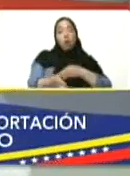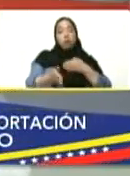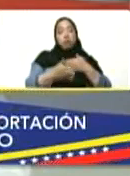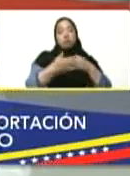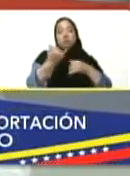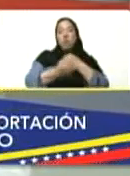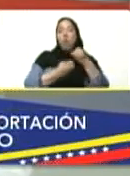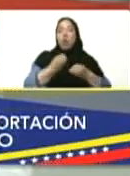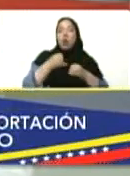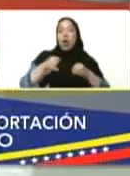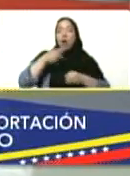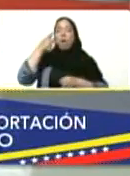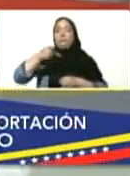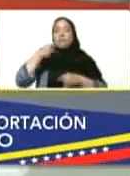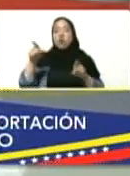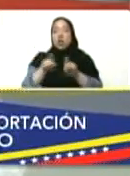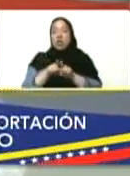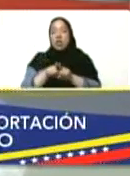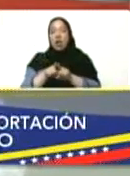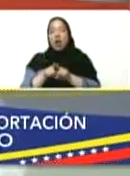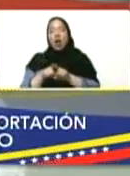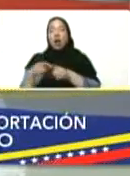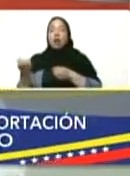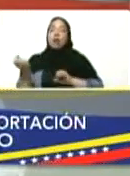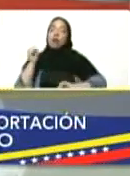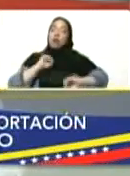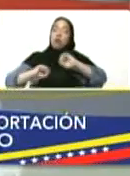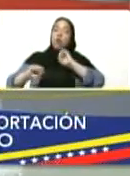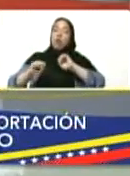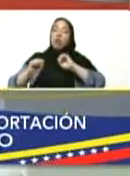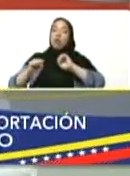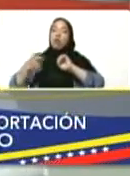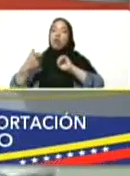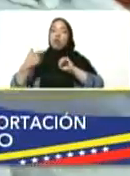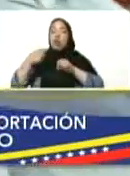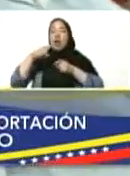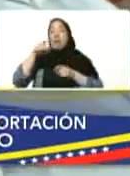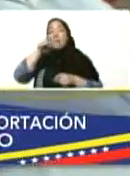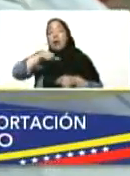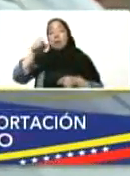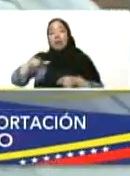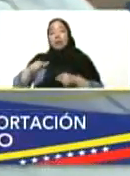en armas políticas para doblegar y torcerle el brazo a los pueblos.